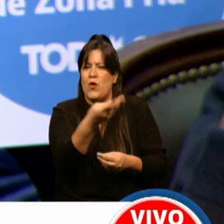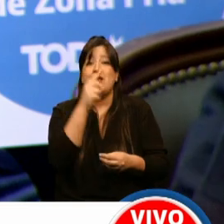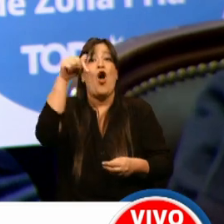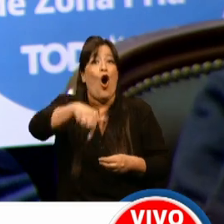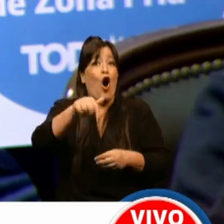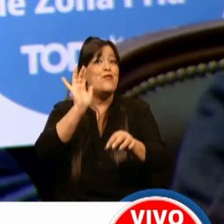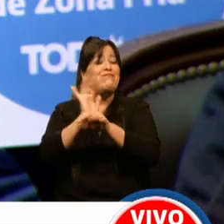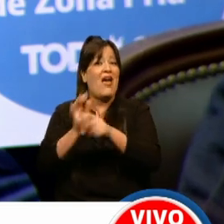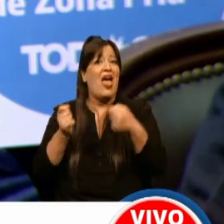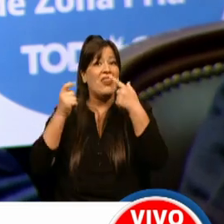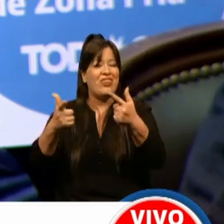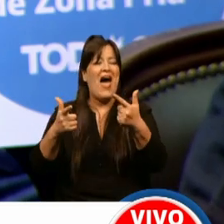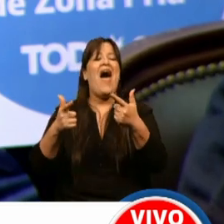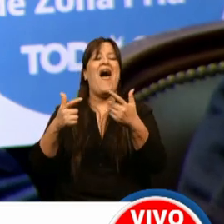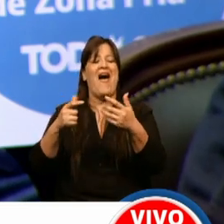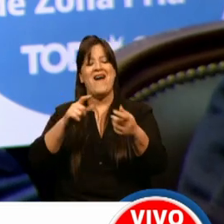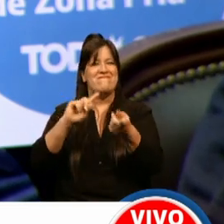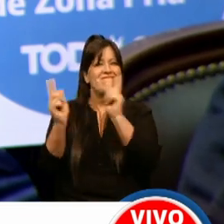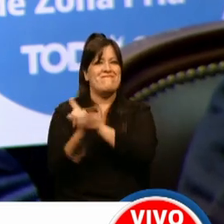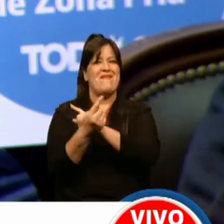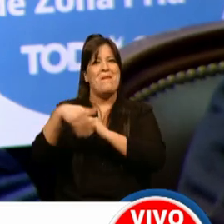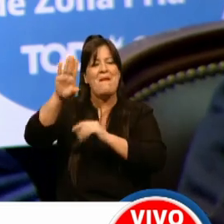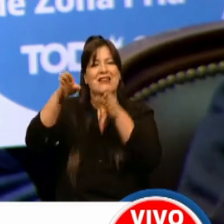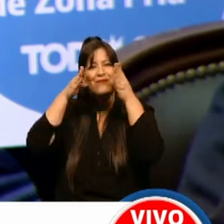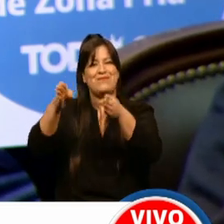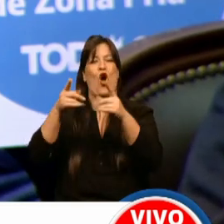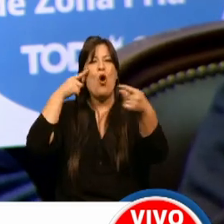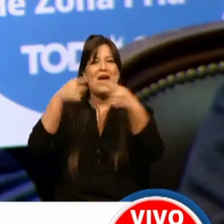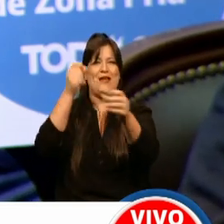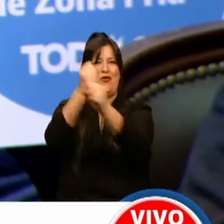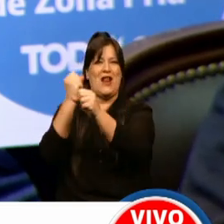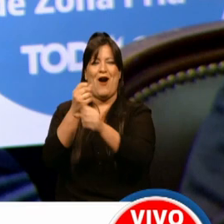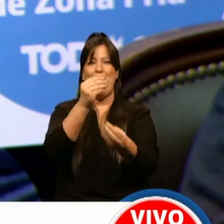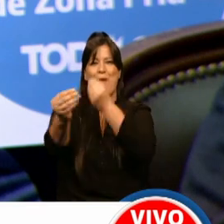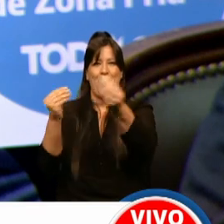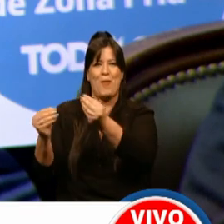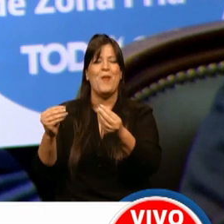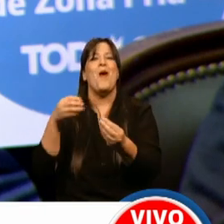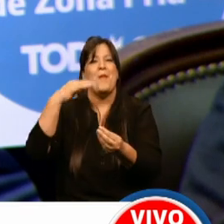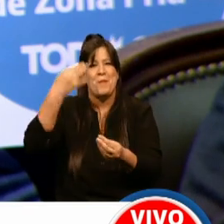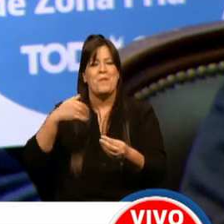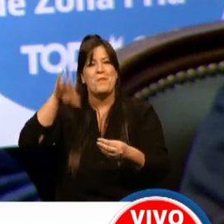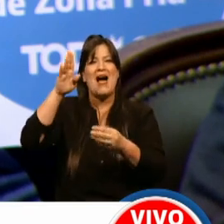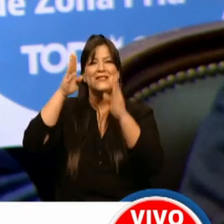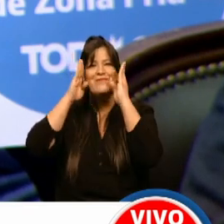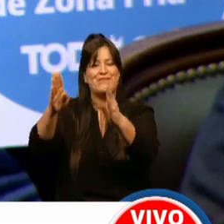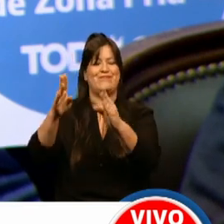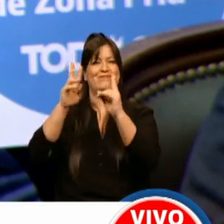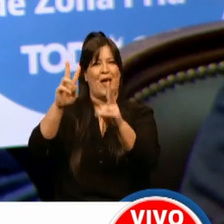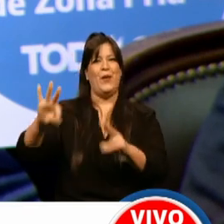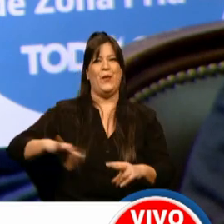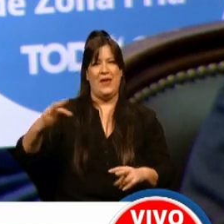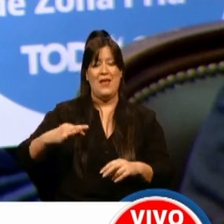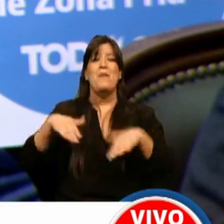construyendo un discurso alrededor del trabajo alrededor de la vida por eso le pregunté a una